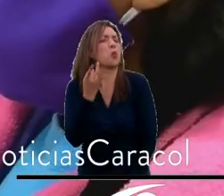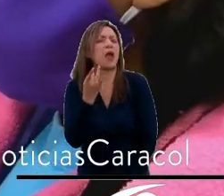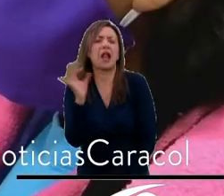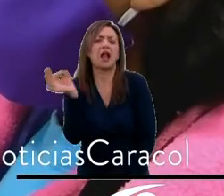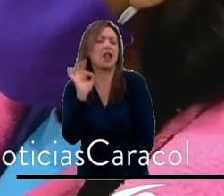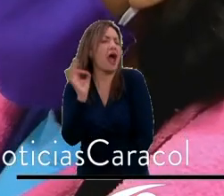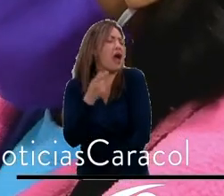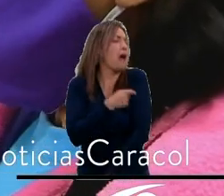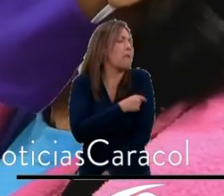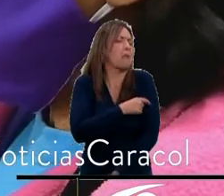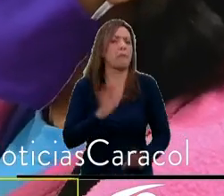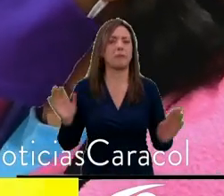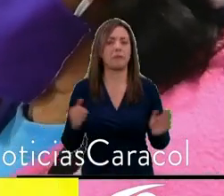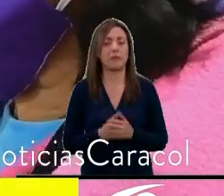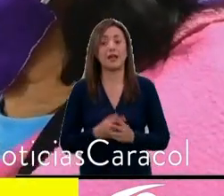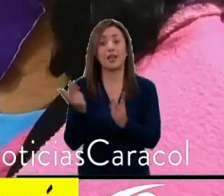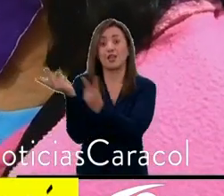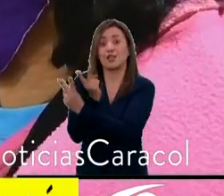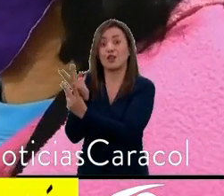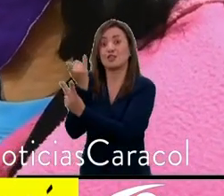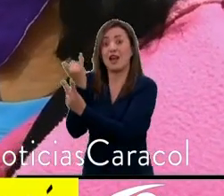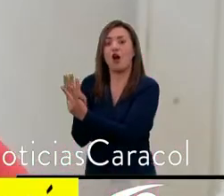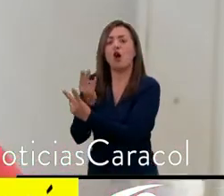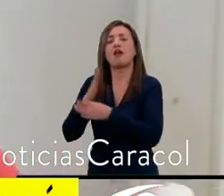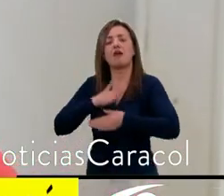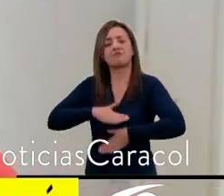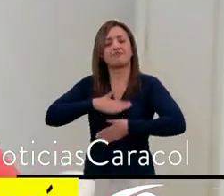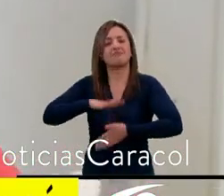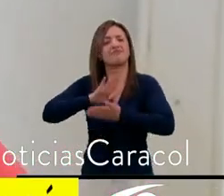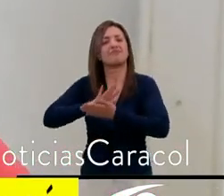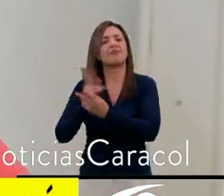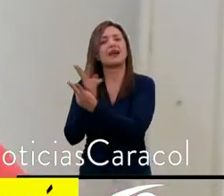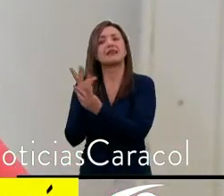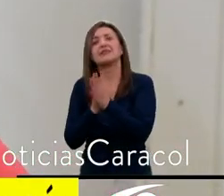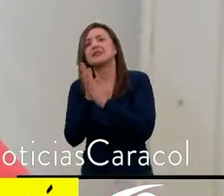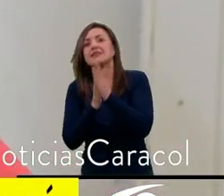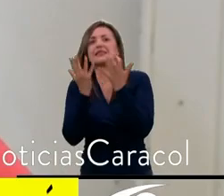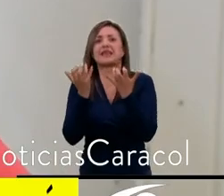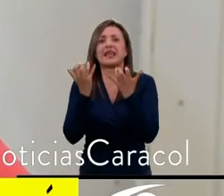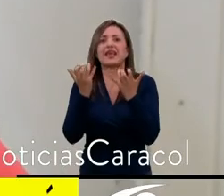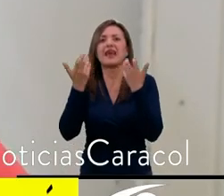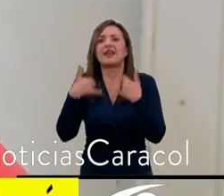ni nada. Tanto María como Ignacio ahora viven más tranquilos y esperan con ansias que pasen